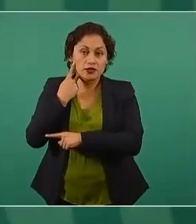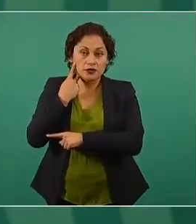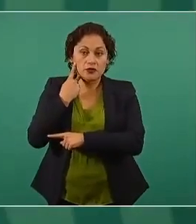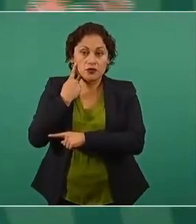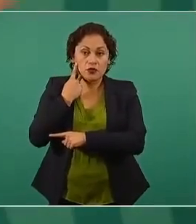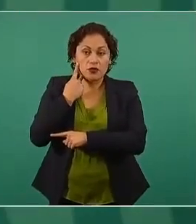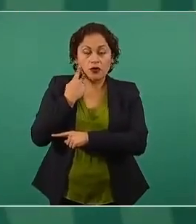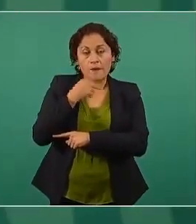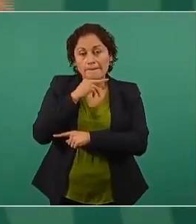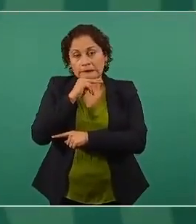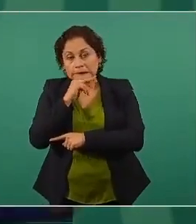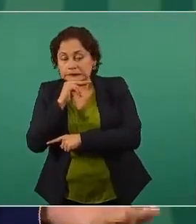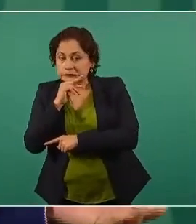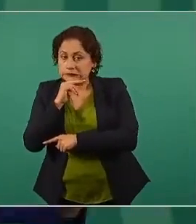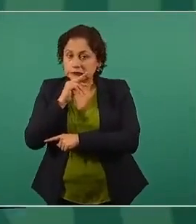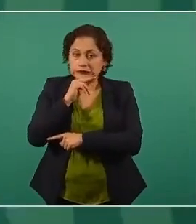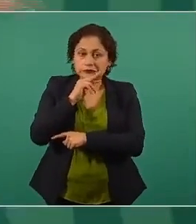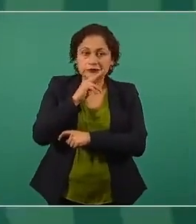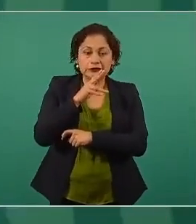que